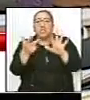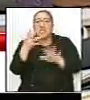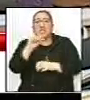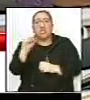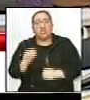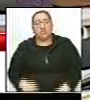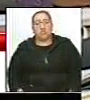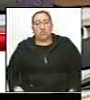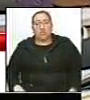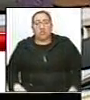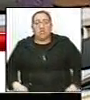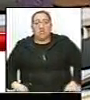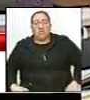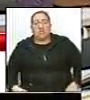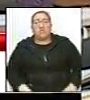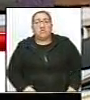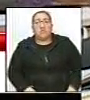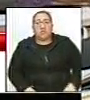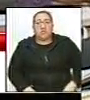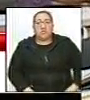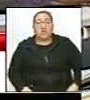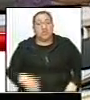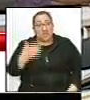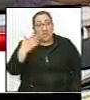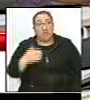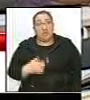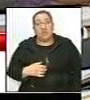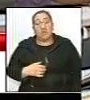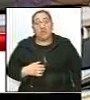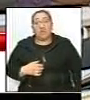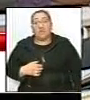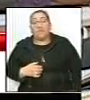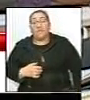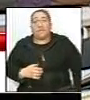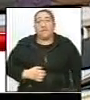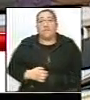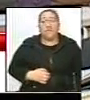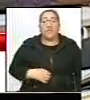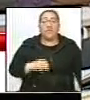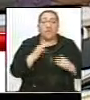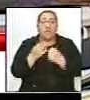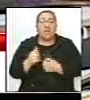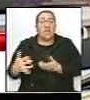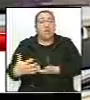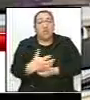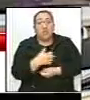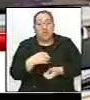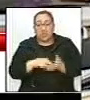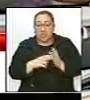soles por arroba, sabiendo que le está pagando a familias productoras que hacen el esfuerzo por recolectar